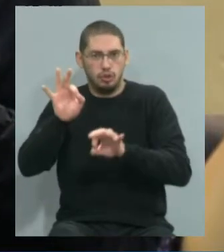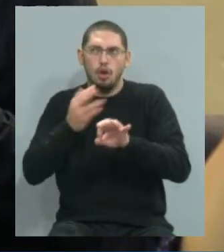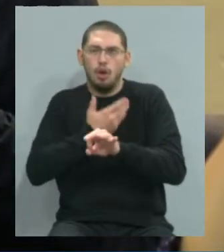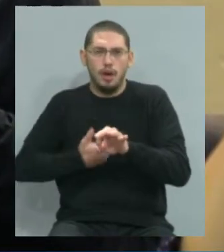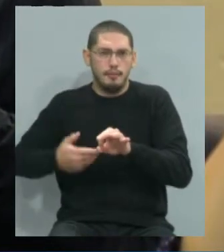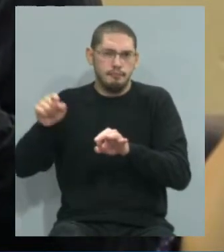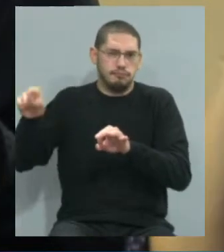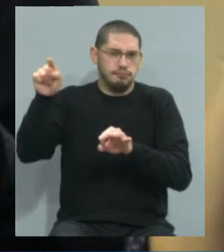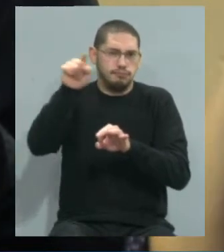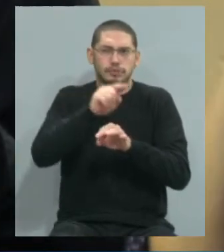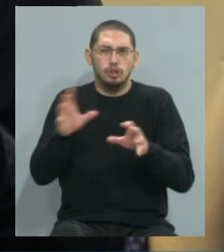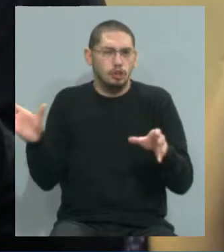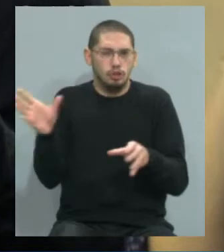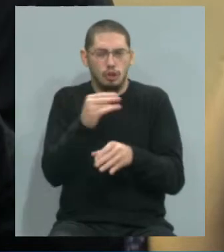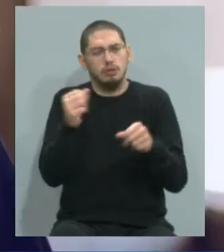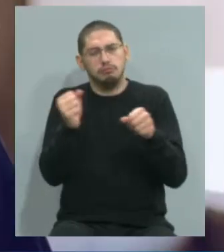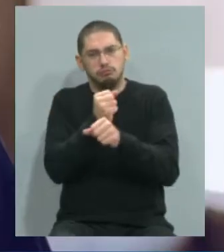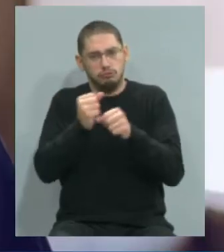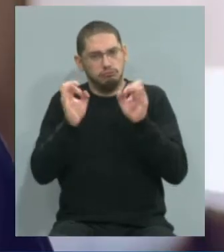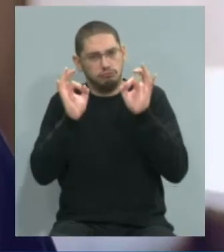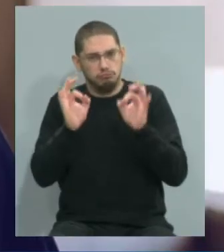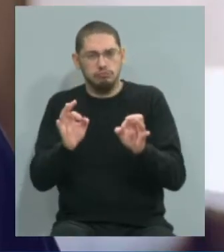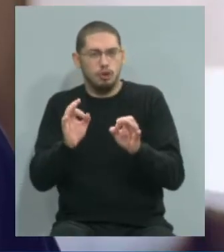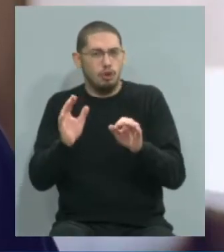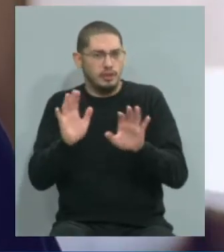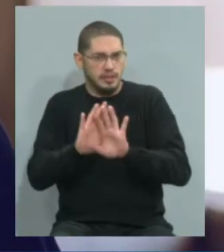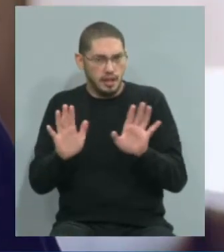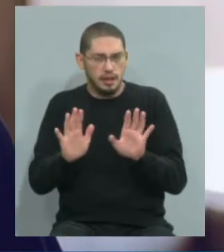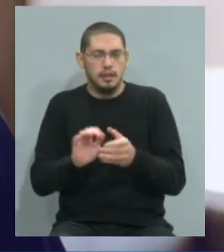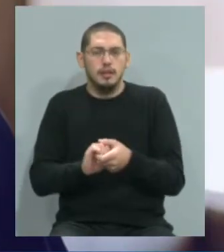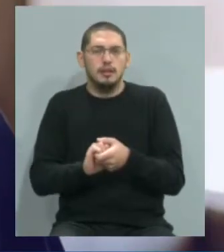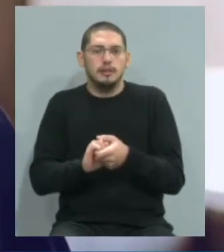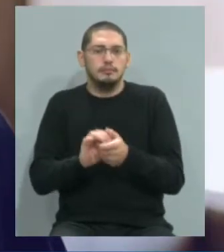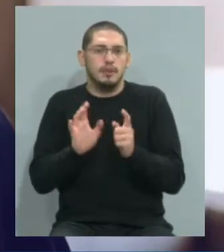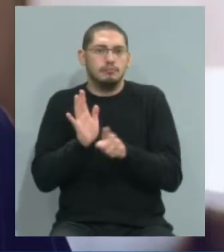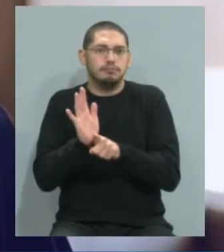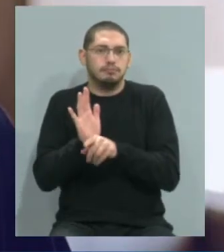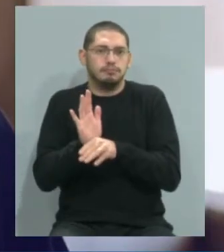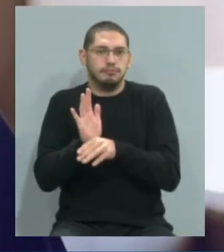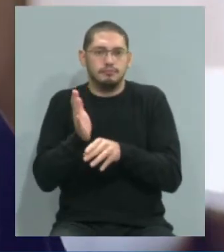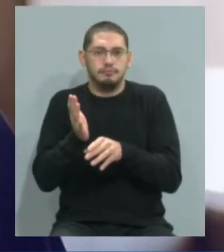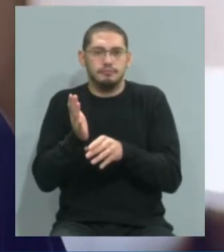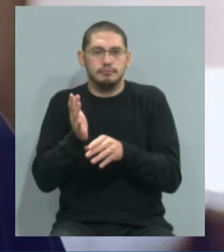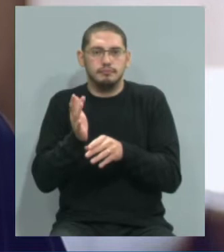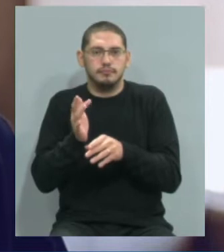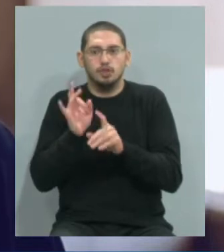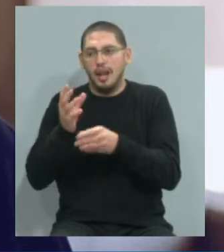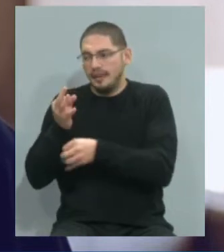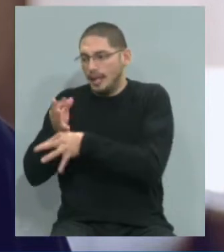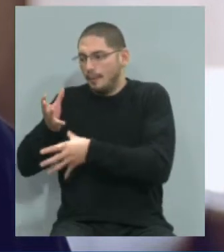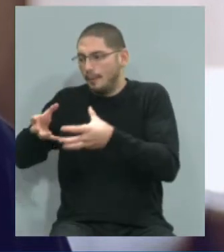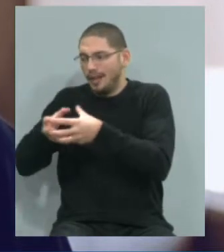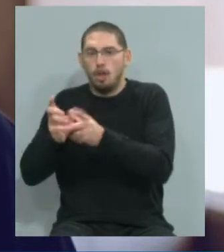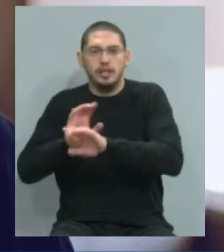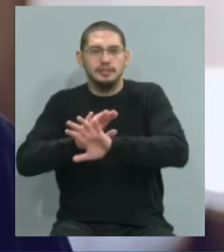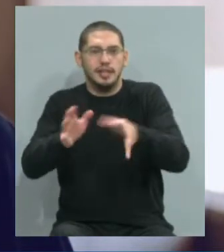estados miembros en este proceso de negociación ya mucho más diplomático y no meramente de discusión entre expertos, y